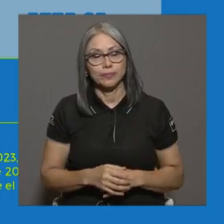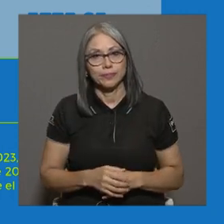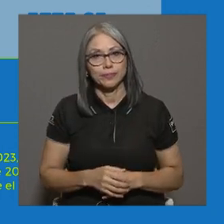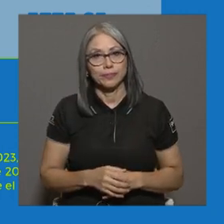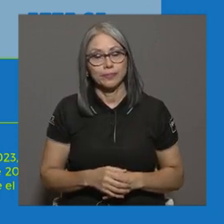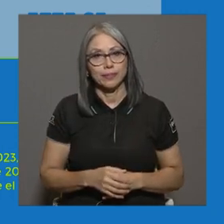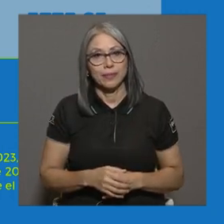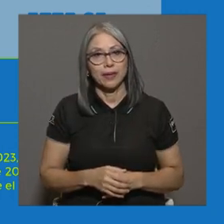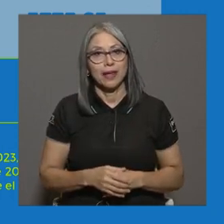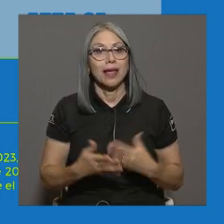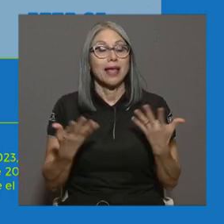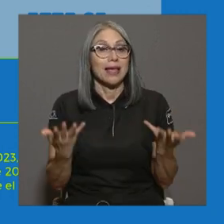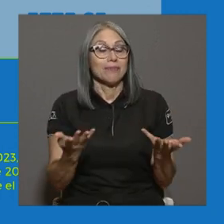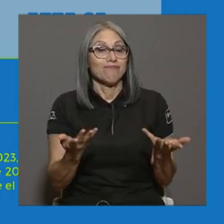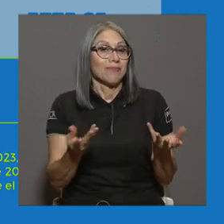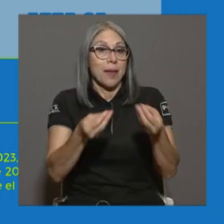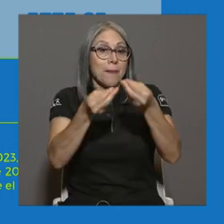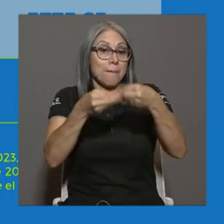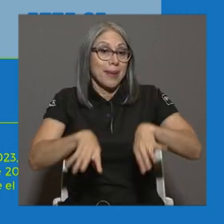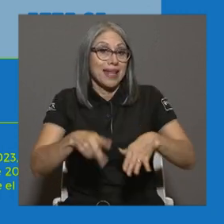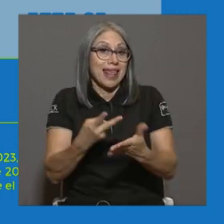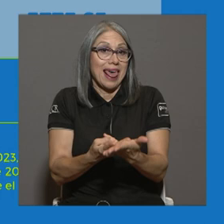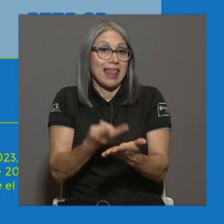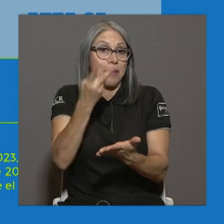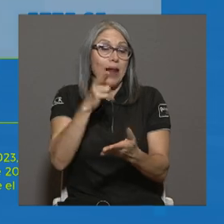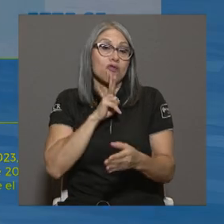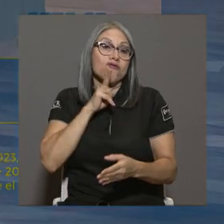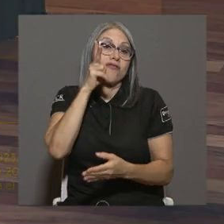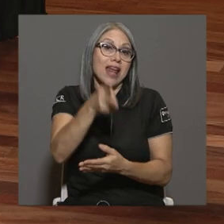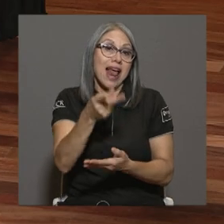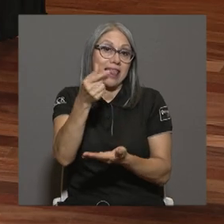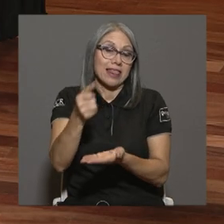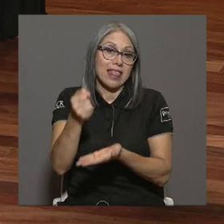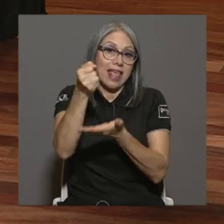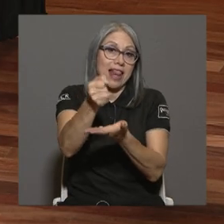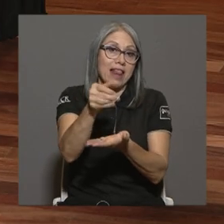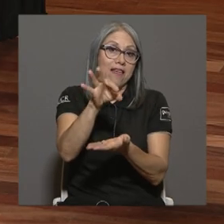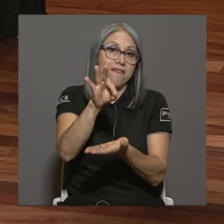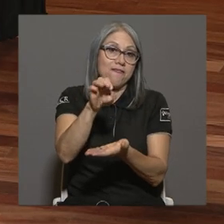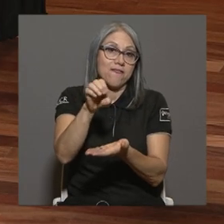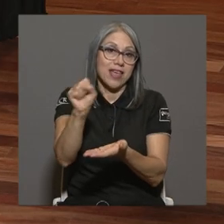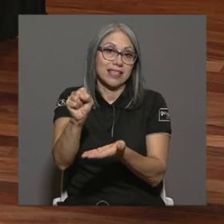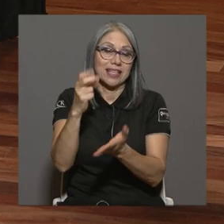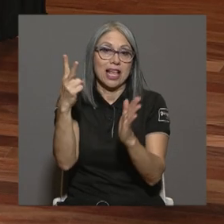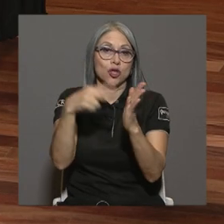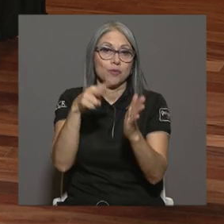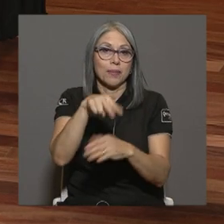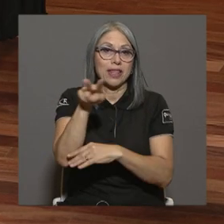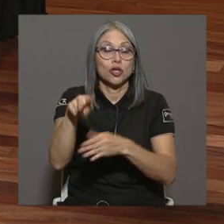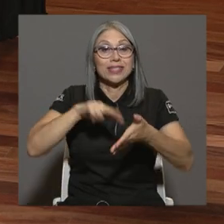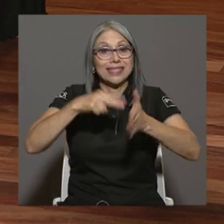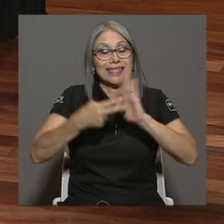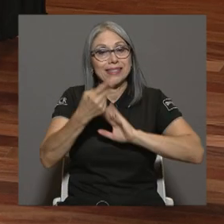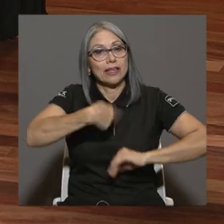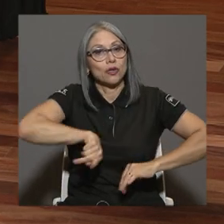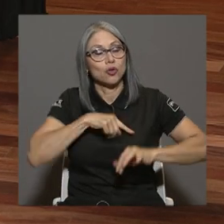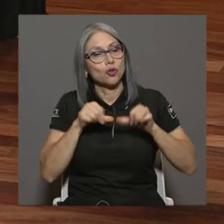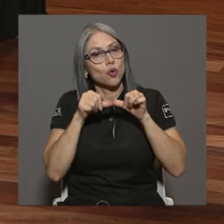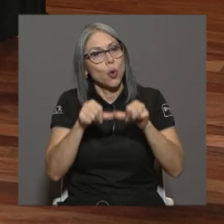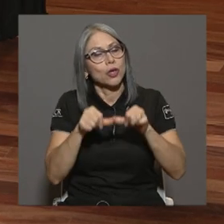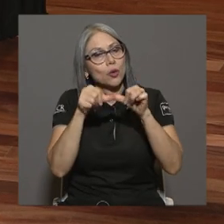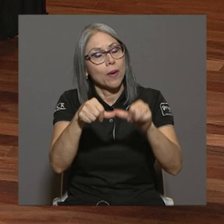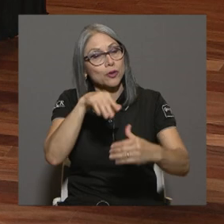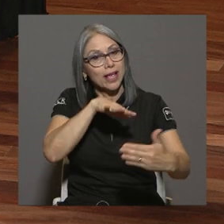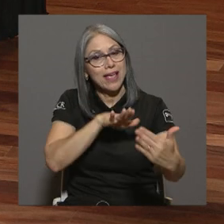ni la pérdida del valor real del FES en el 2022. Esto implica que continuamos enfrentando